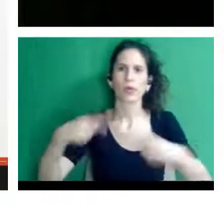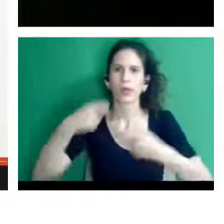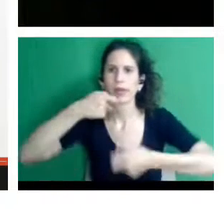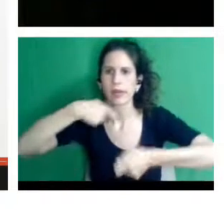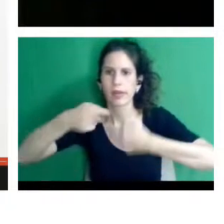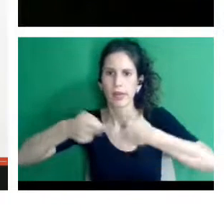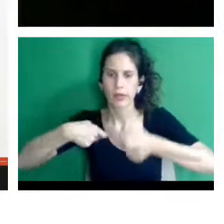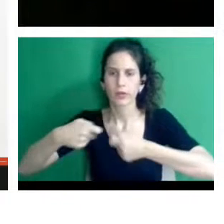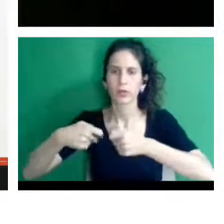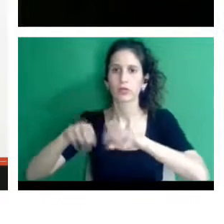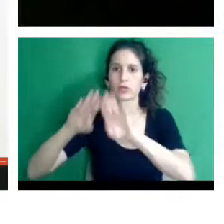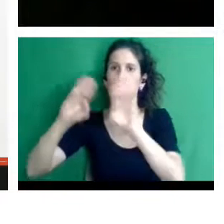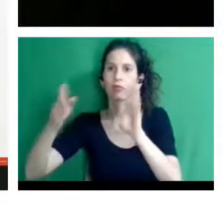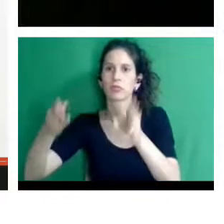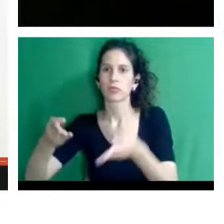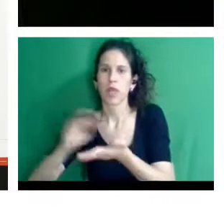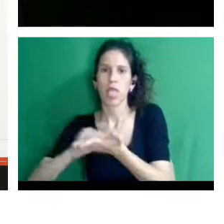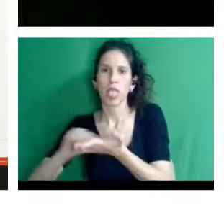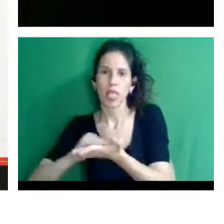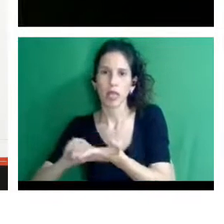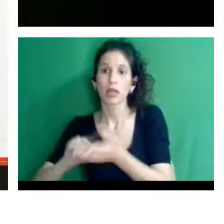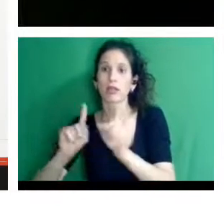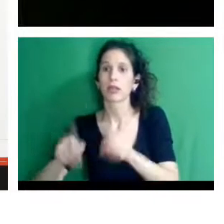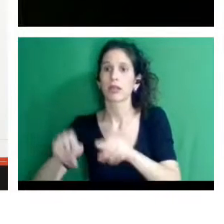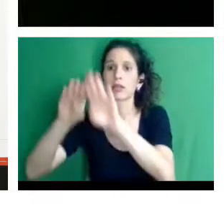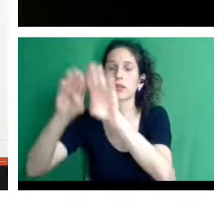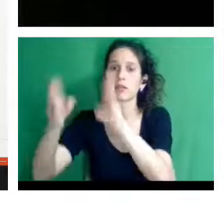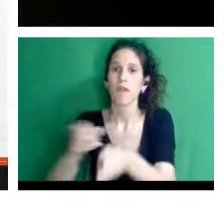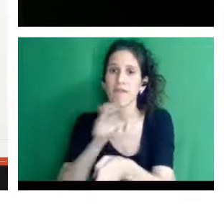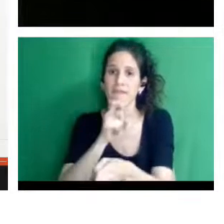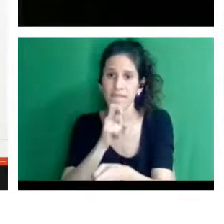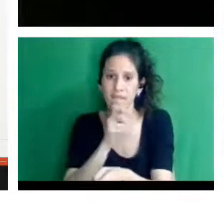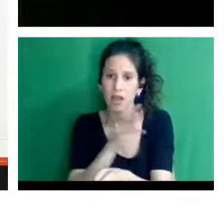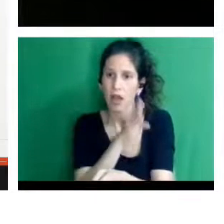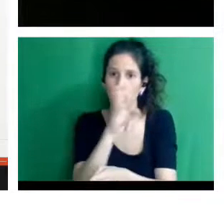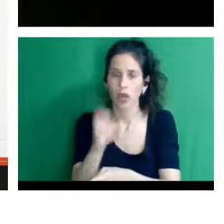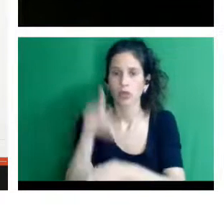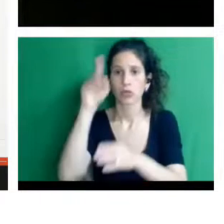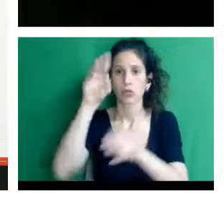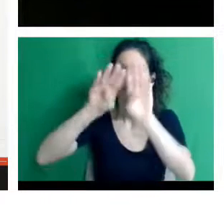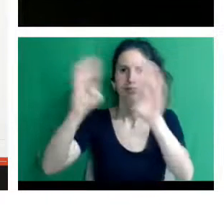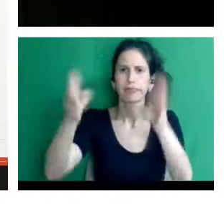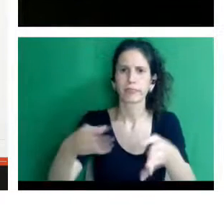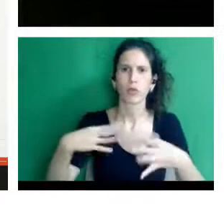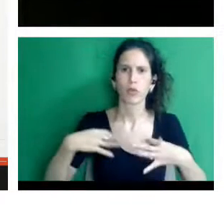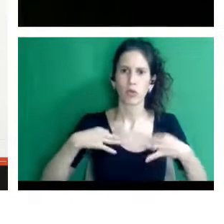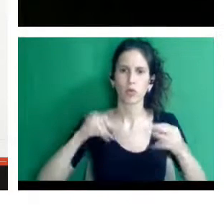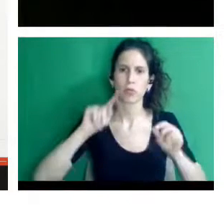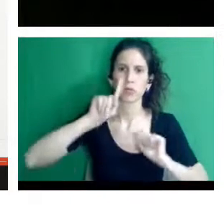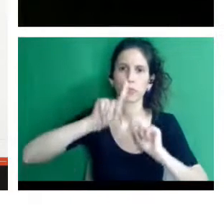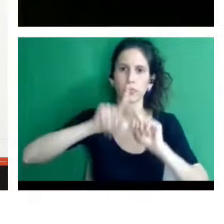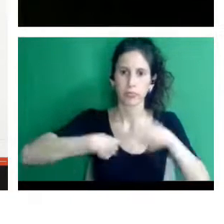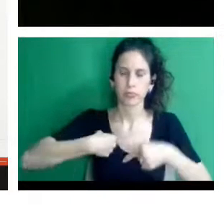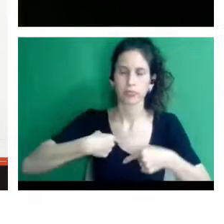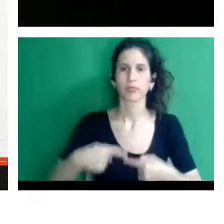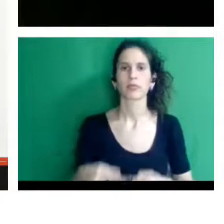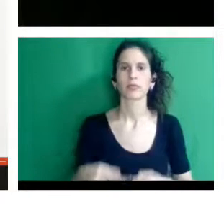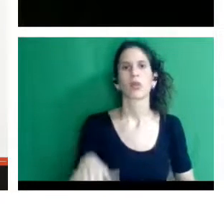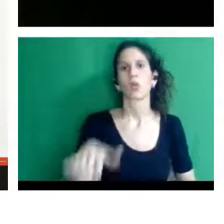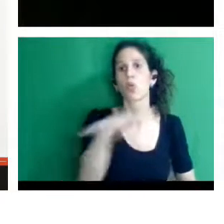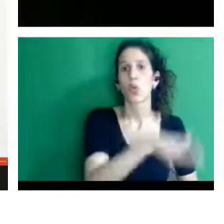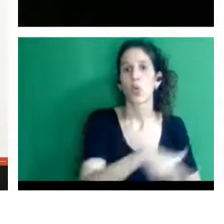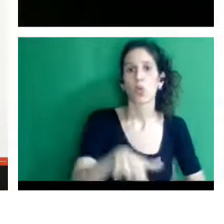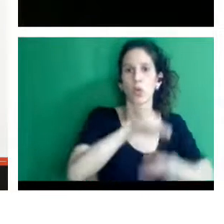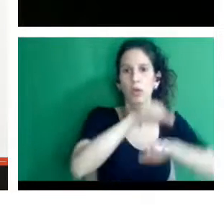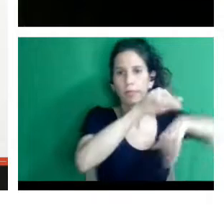servicios sanitarios, vestidores, pavimento deportivos y sintéticos, piscinas, sala de asistencia médica,